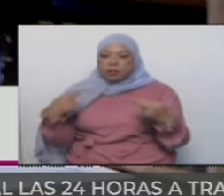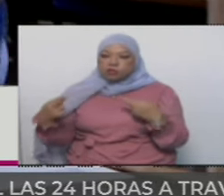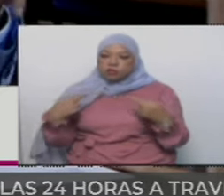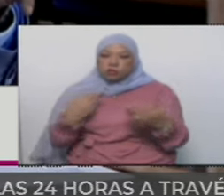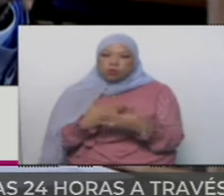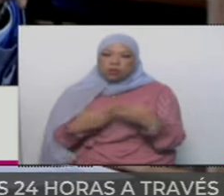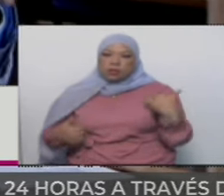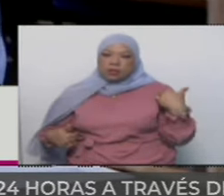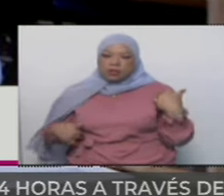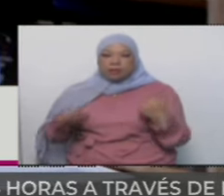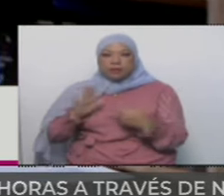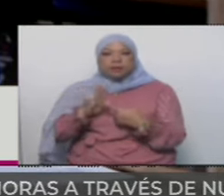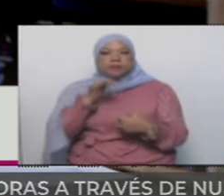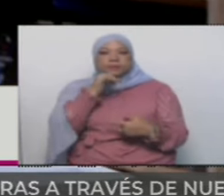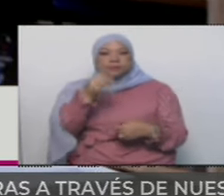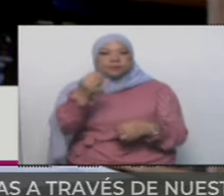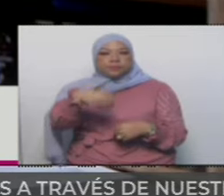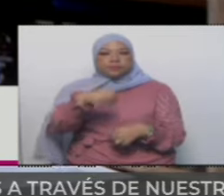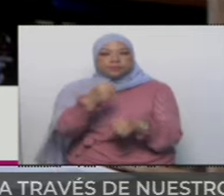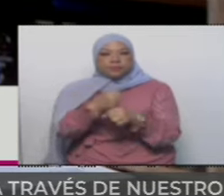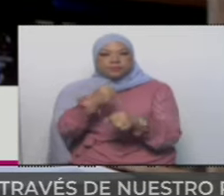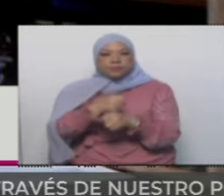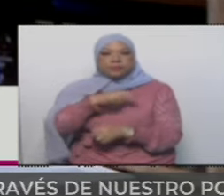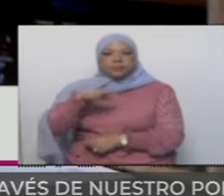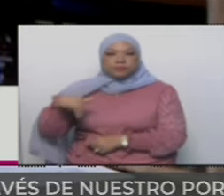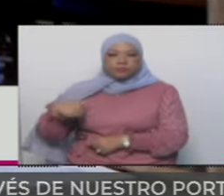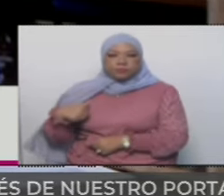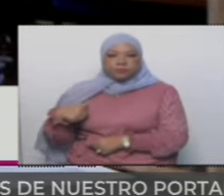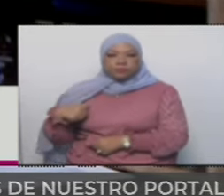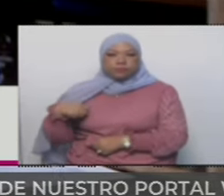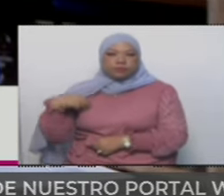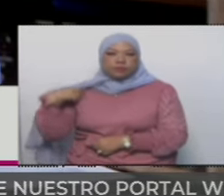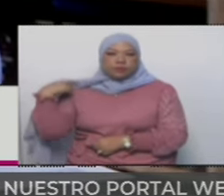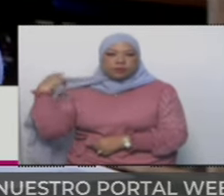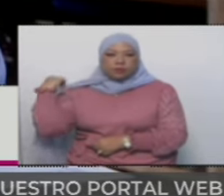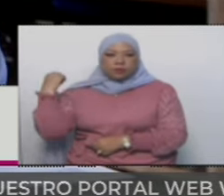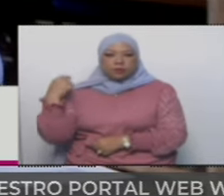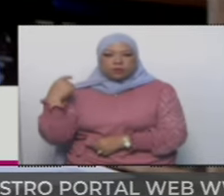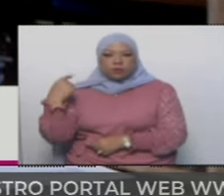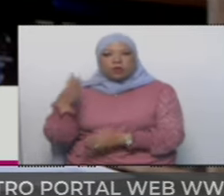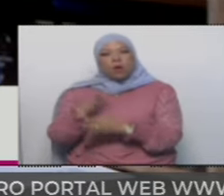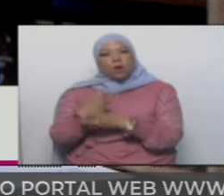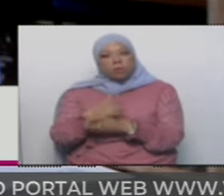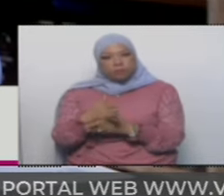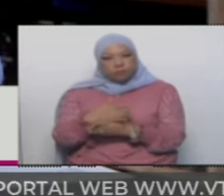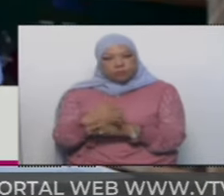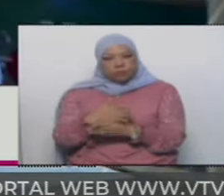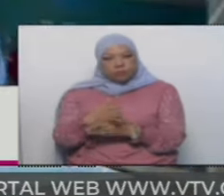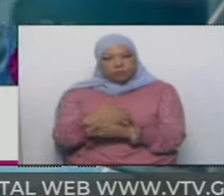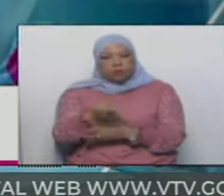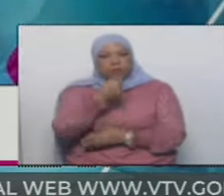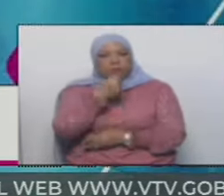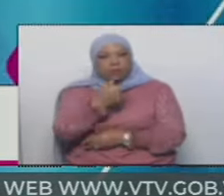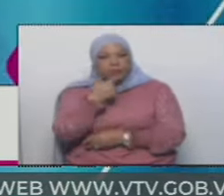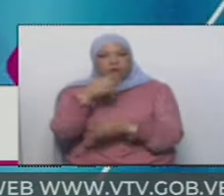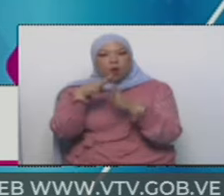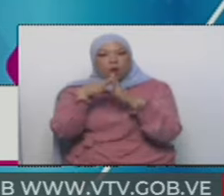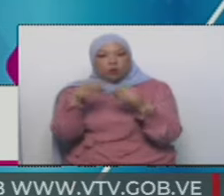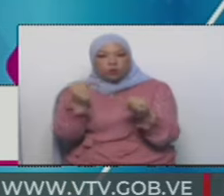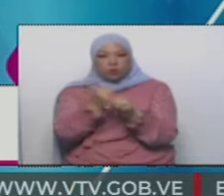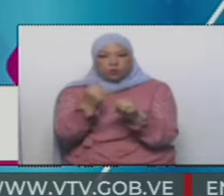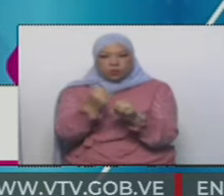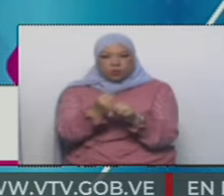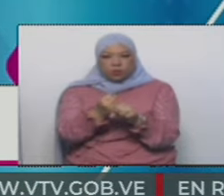varios frentes de batalla. Nosotros siempre vamos acompasados de manera armónica en todos los frentes de